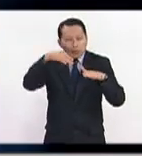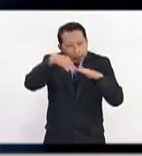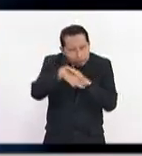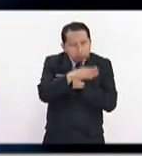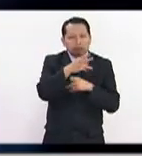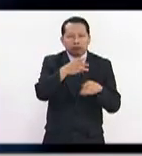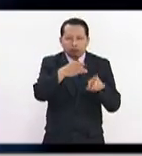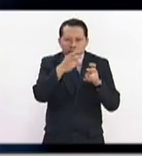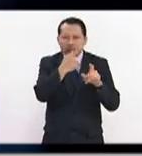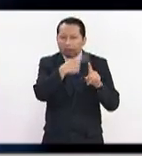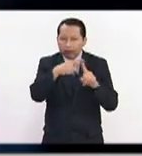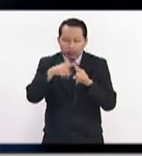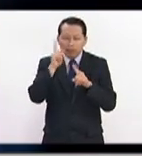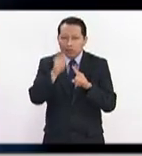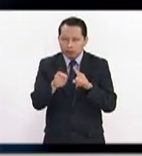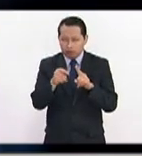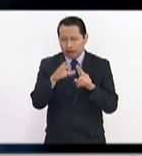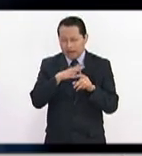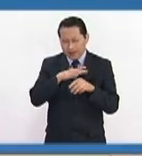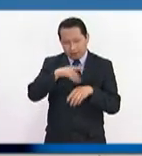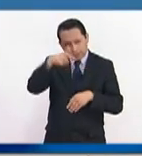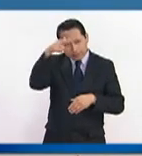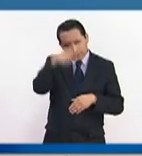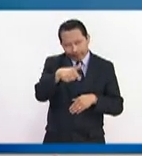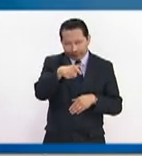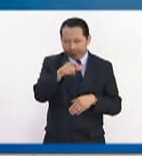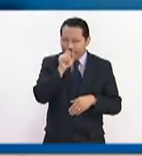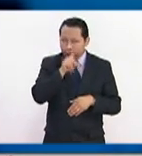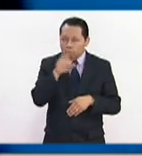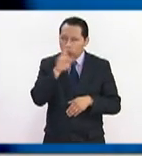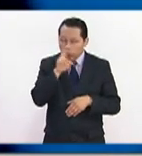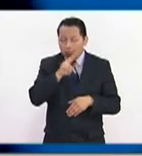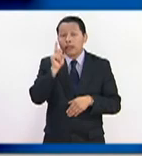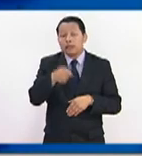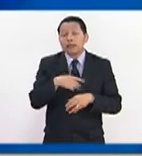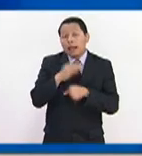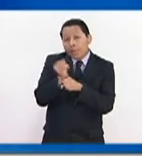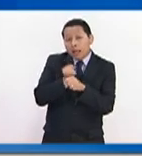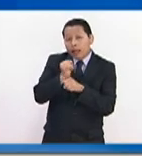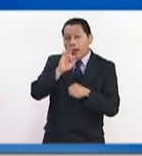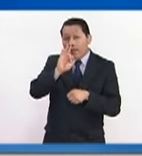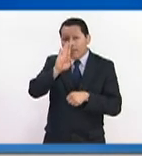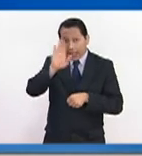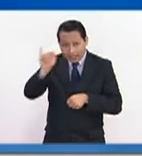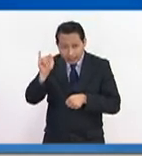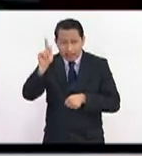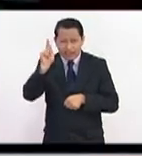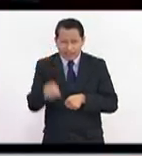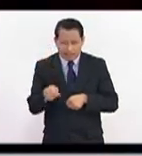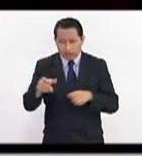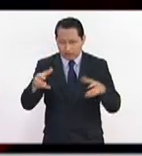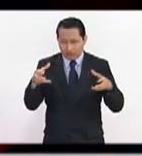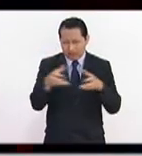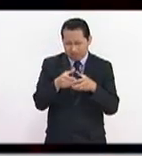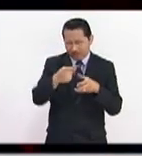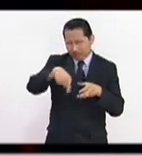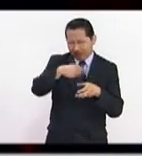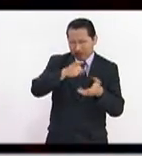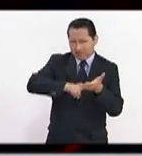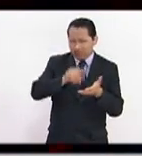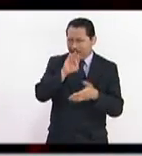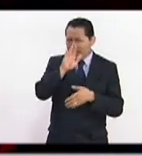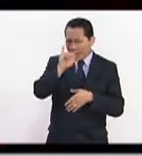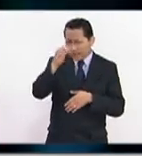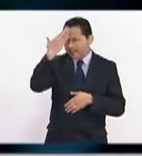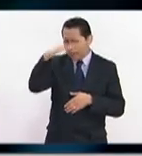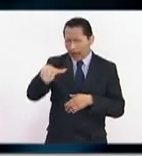tiempo de que estos funcionarios estaban en la mira del Kremlin. De acuerdo con la investigación del FBI, este organismo sabía desde hacía al